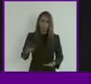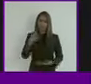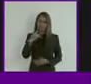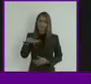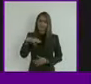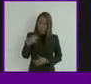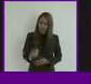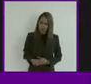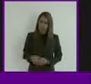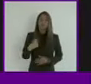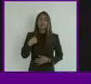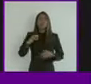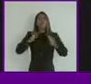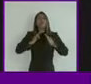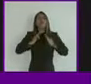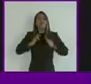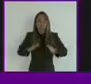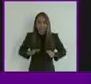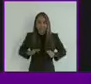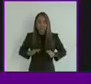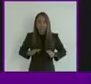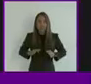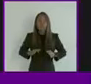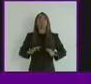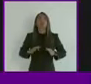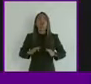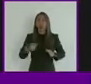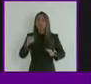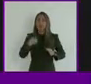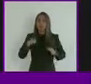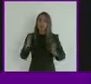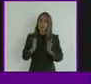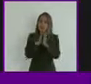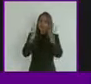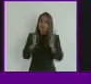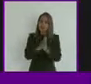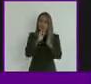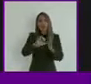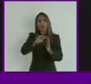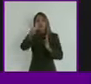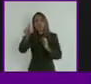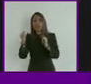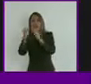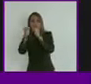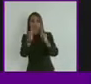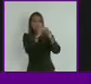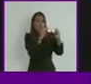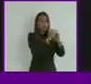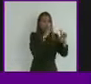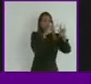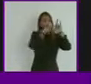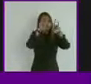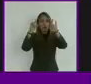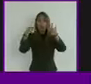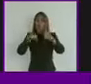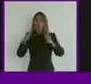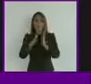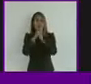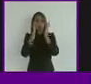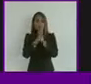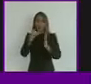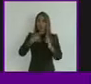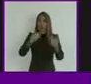un respiro, sentarte y decir, wow, acabo de participar en mi conversatorio con chicos y chicas de otras instituciones y lo hice muy bien, ¿no? Y representé a